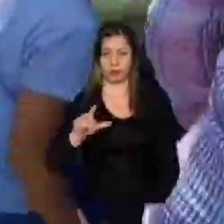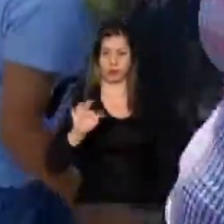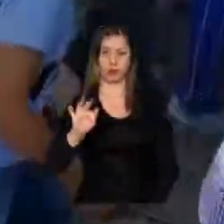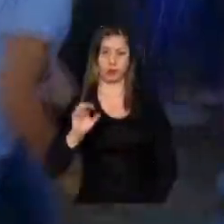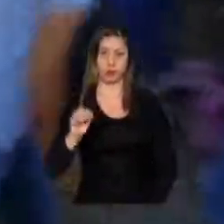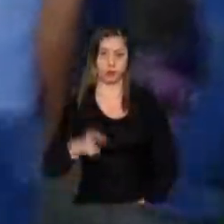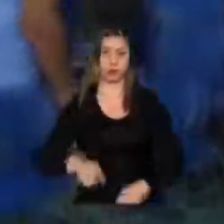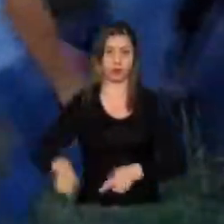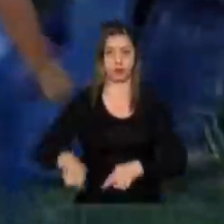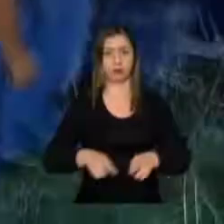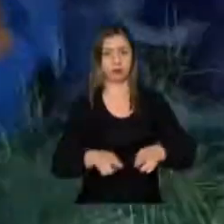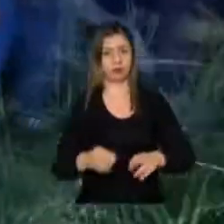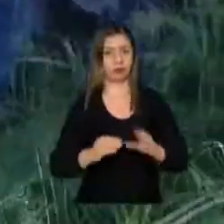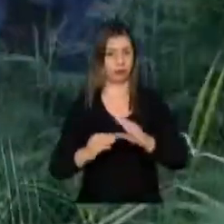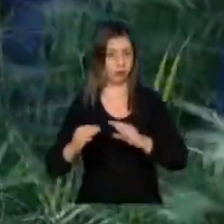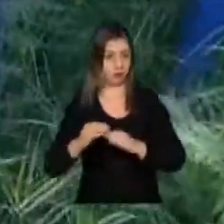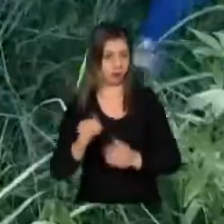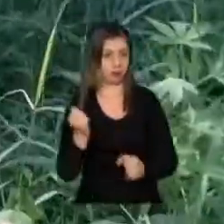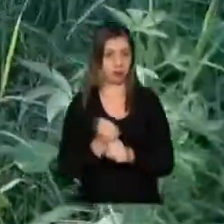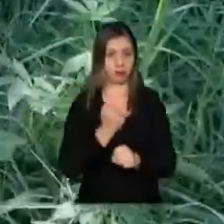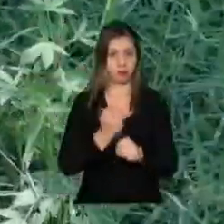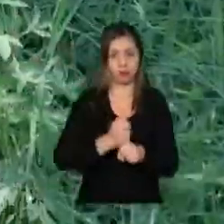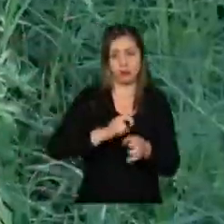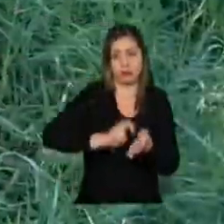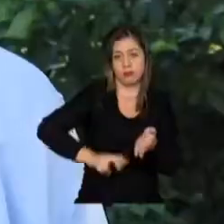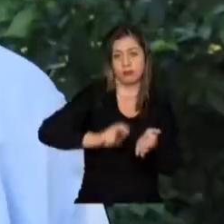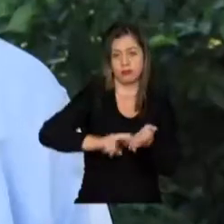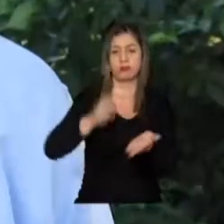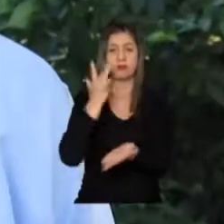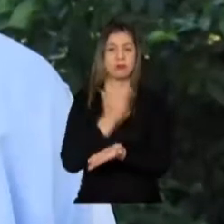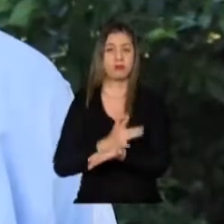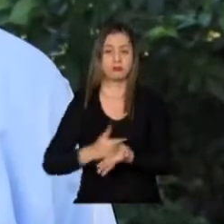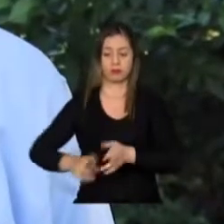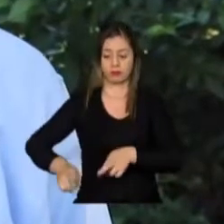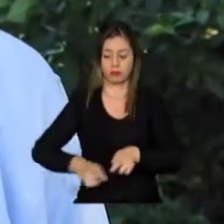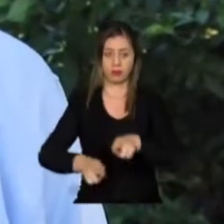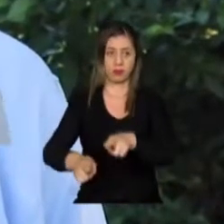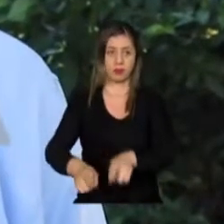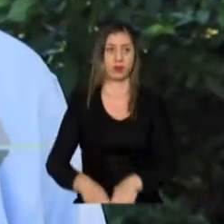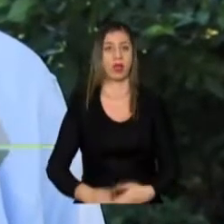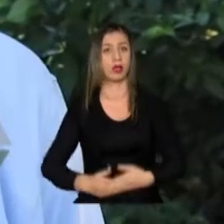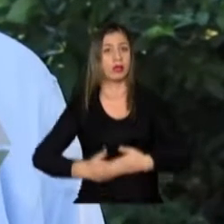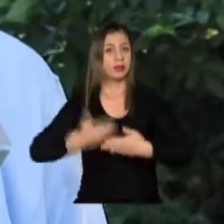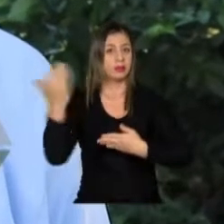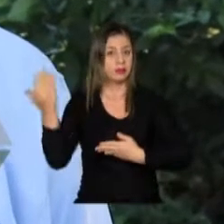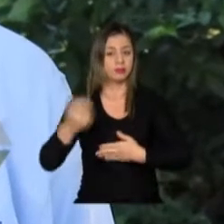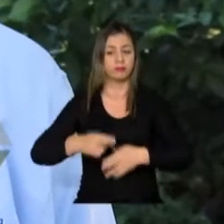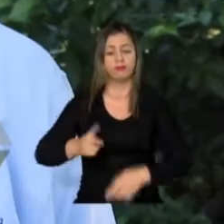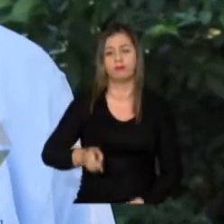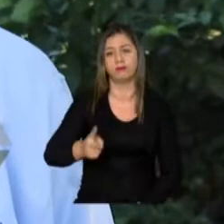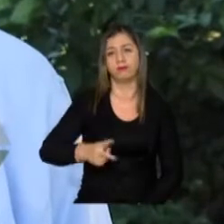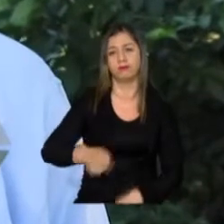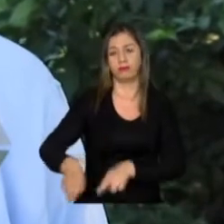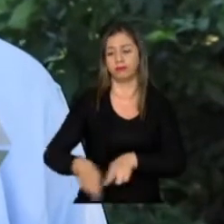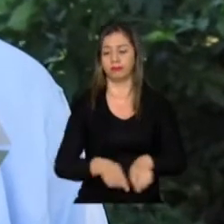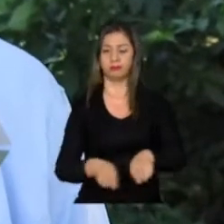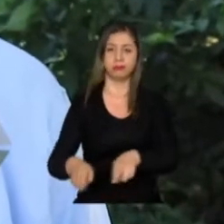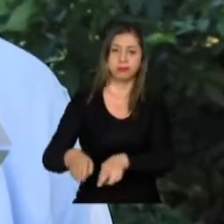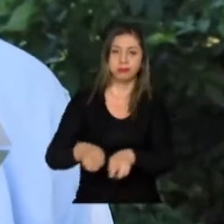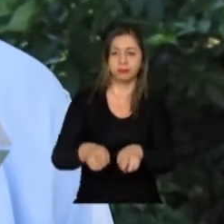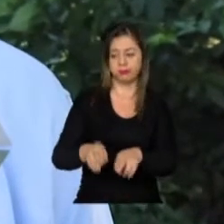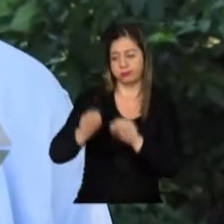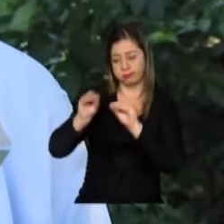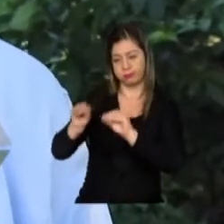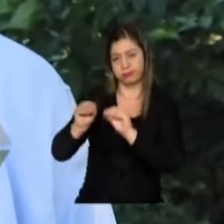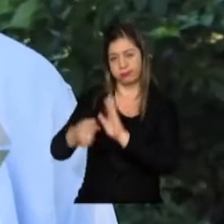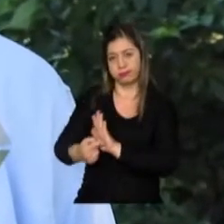CBC ejecutó trabajos de fijación de orilla en el 2021. Se hizo inicialmente un recorrido por el río y donde se les enseñó y se